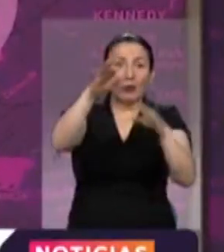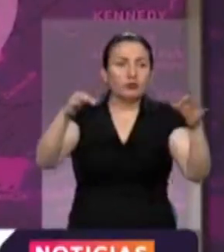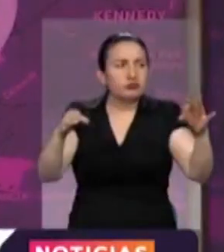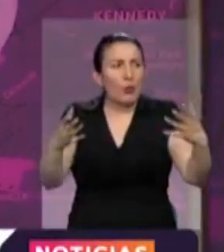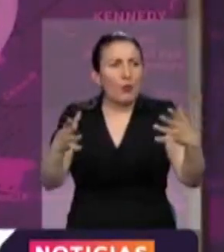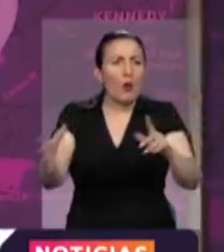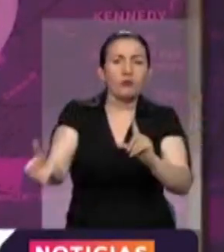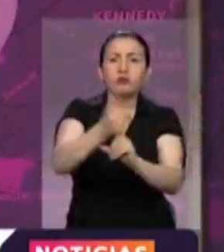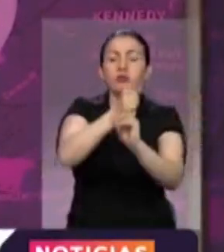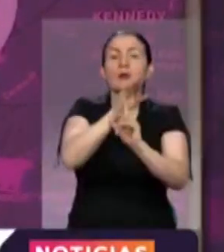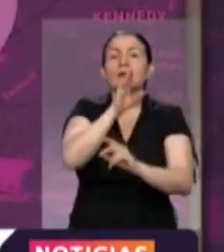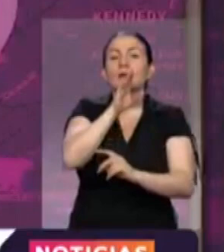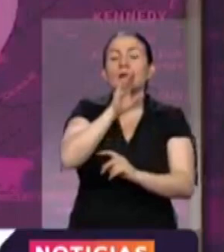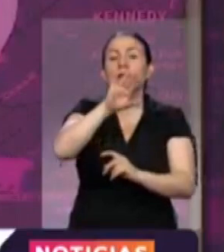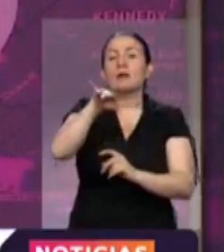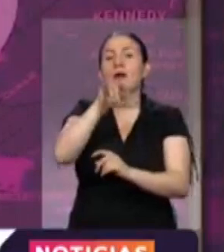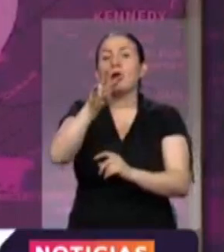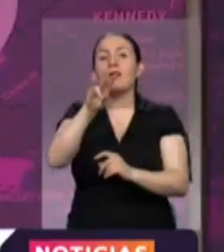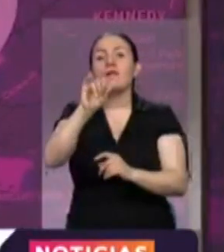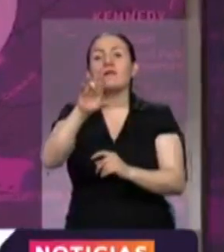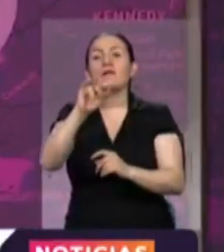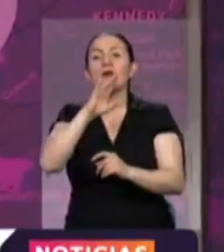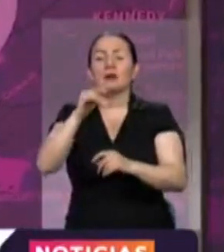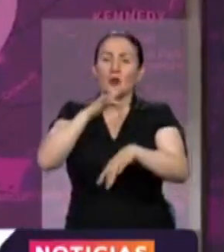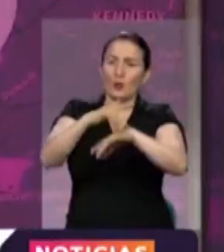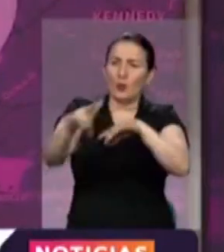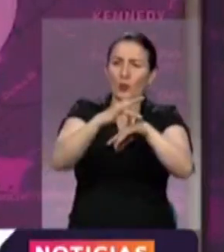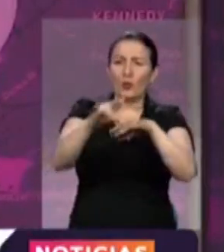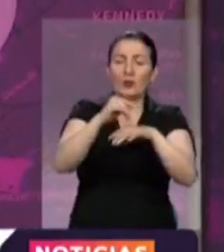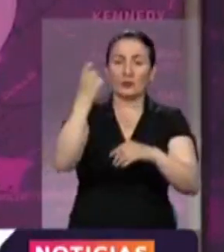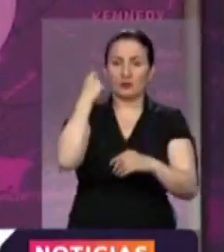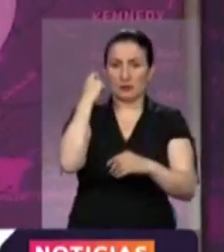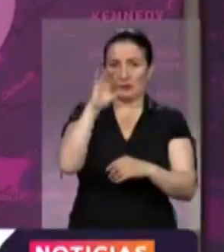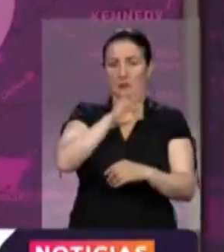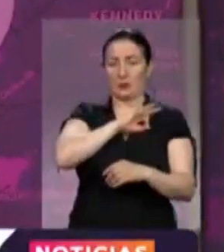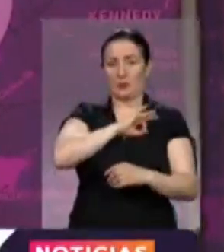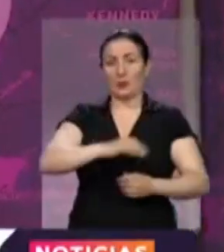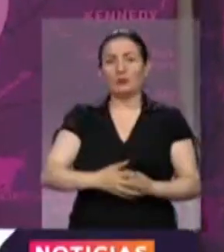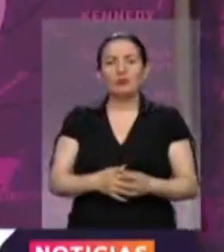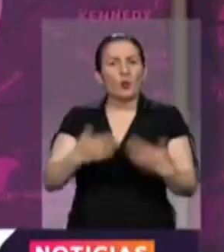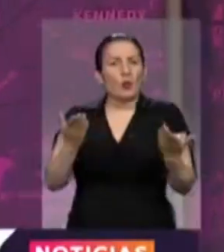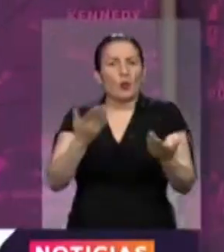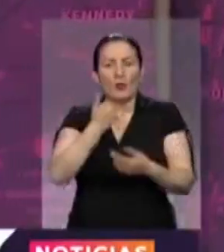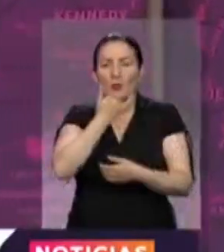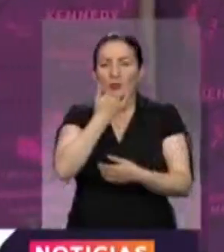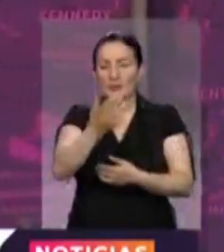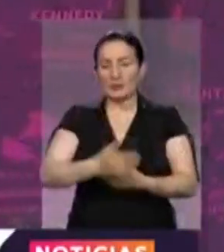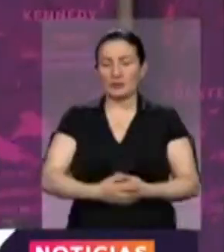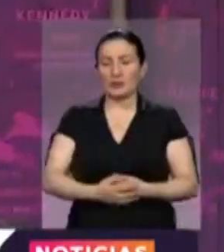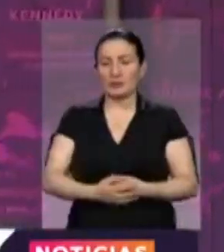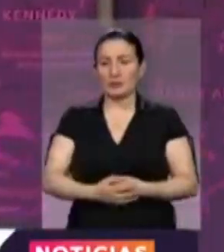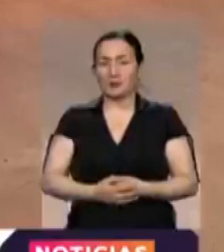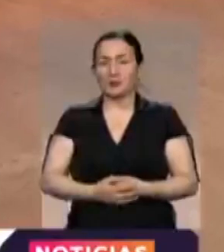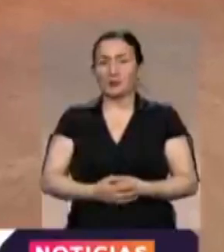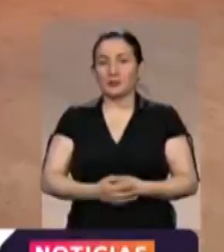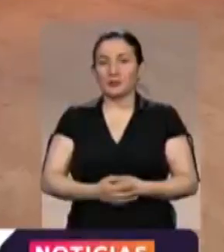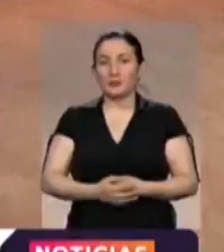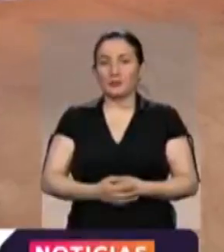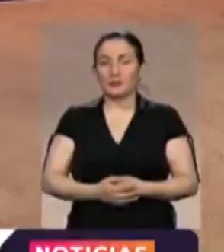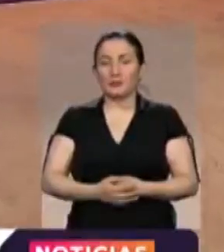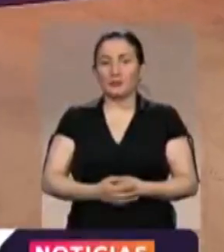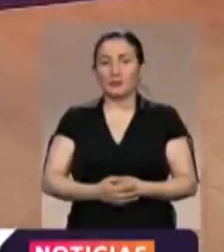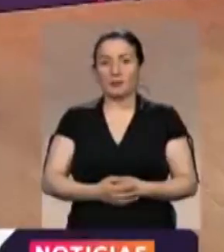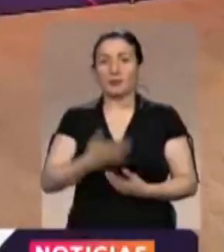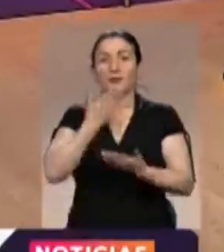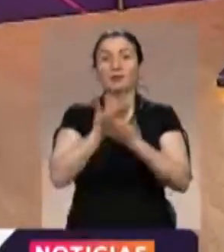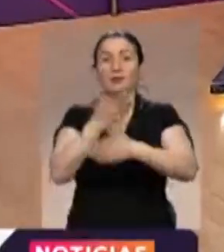encontrar a Javier Velilla tras la emergencia ocurrida el pasado sábado. ¿Qué novedades se conocen a esta hora, Daniel Espitia? Muy buenas